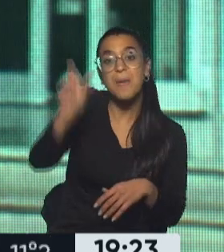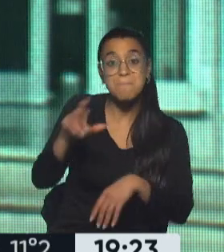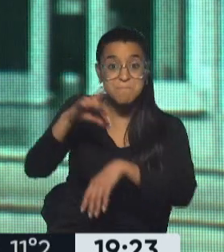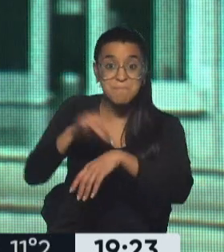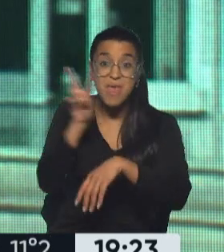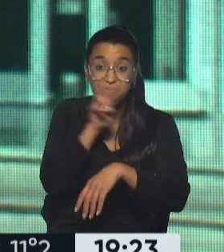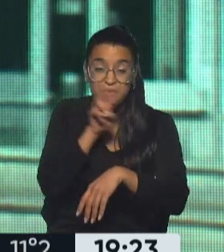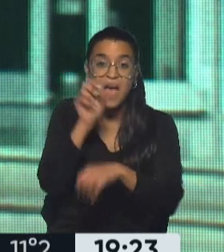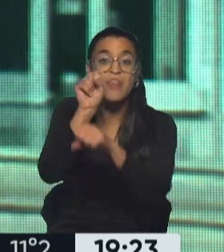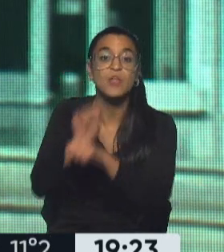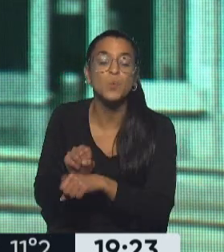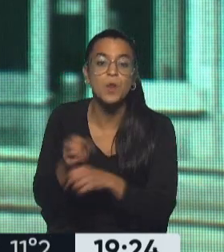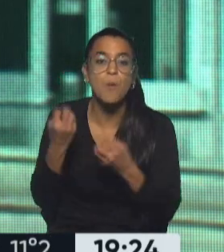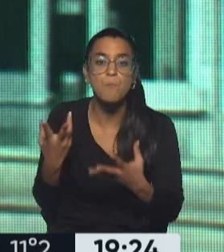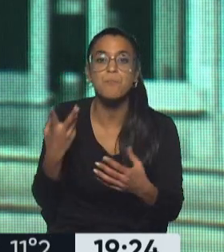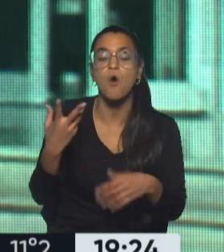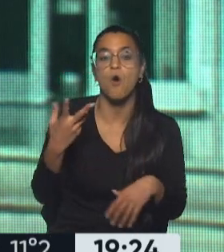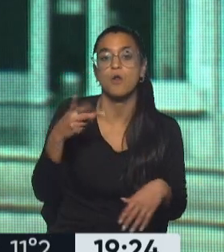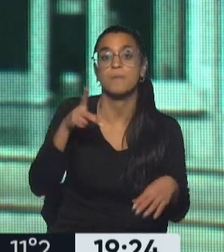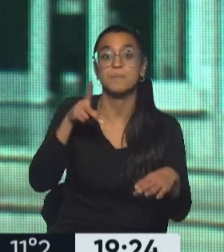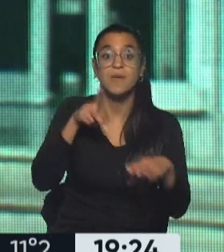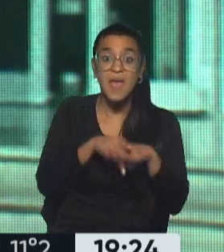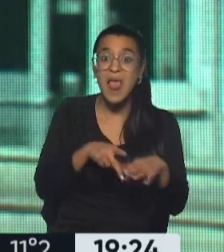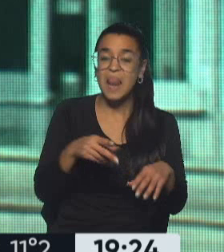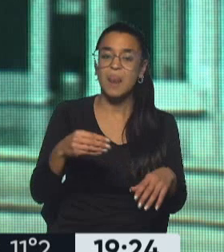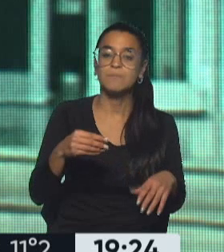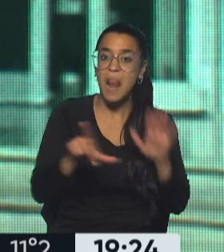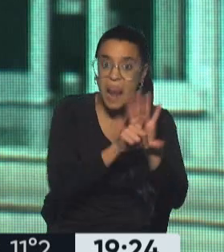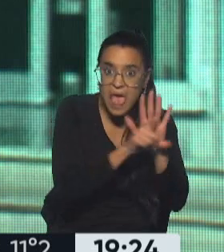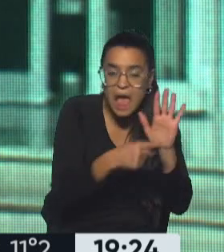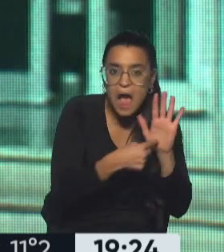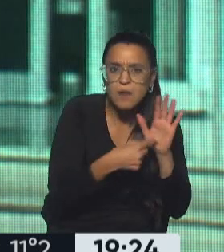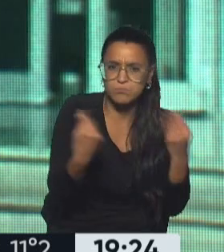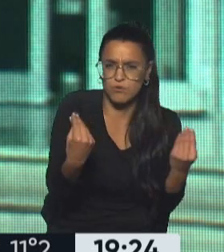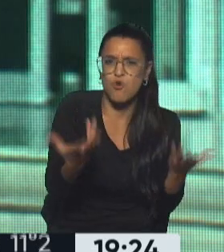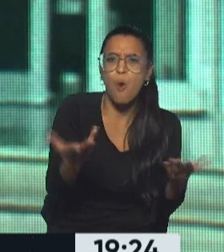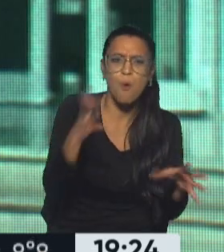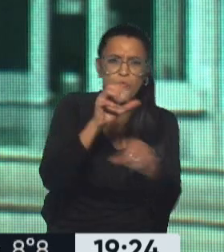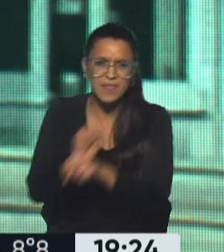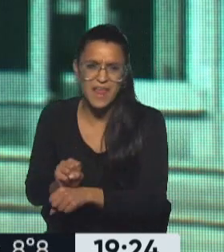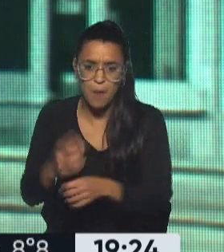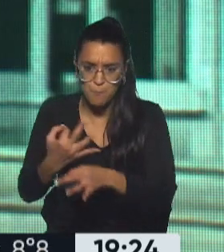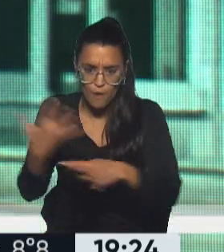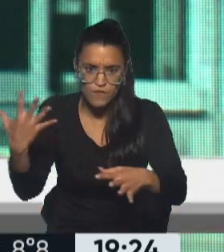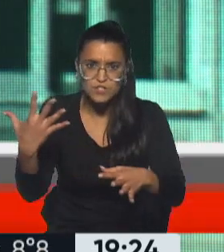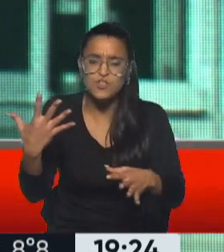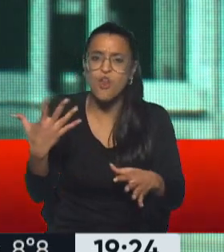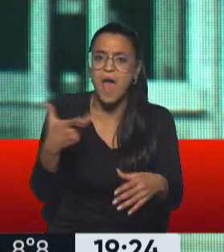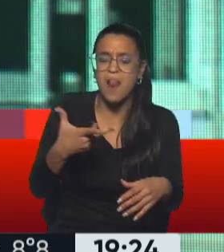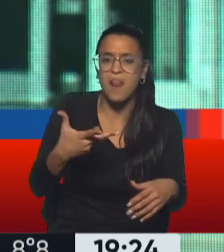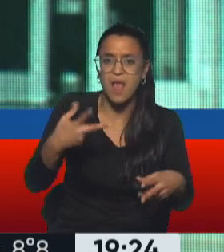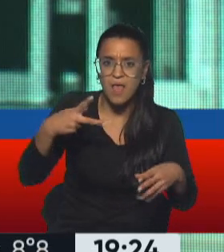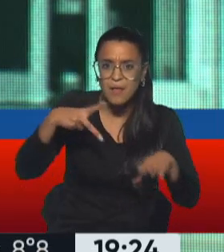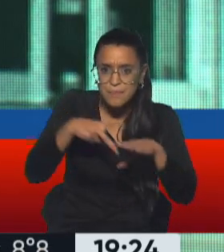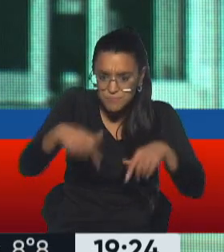médica por practicar una interrupción legal del embarazo. Y ya ahí hay una contradicción, ¿no? ¿Por qué detener a una profesional que hace una práctica que